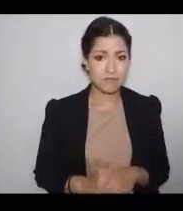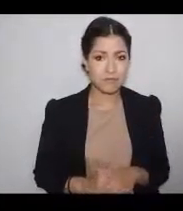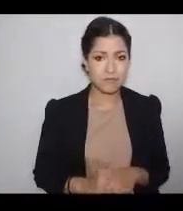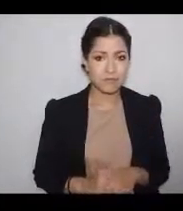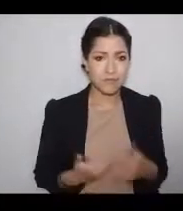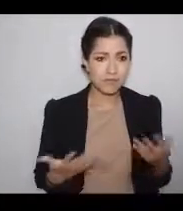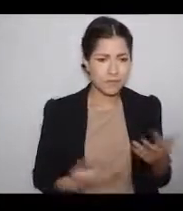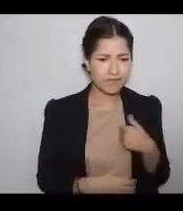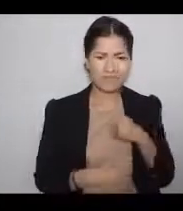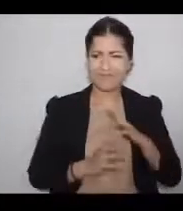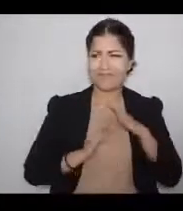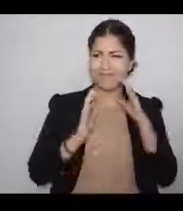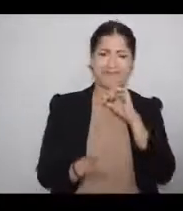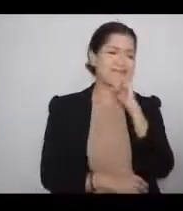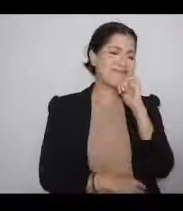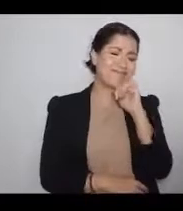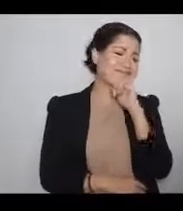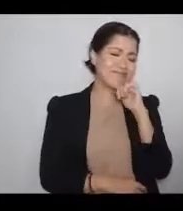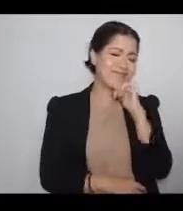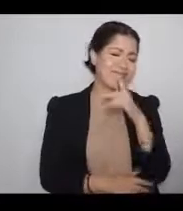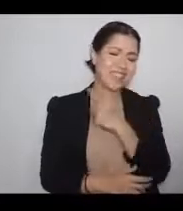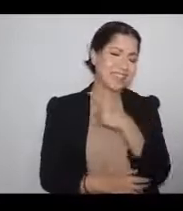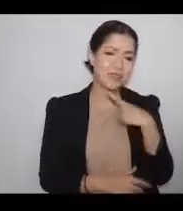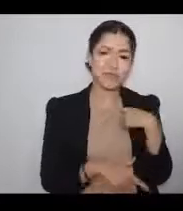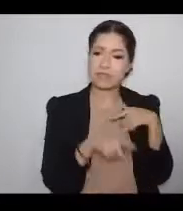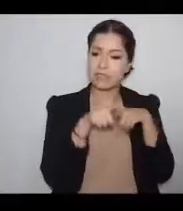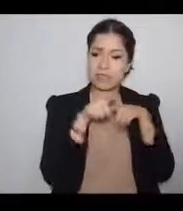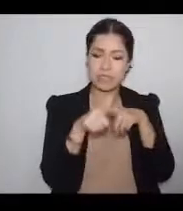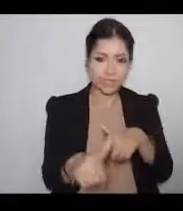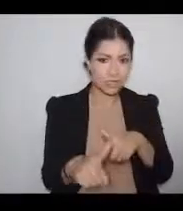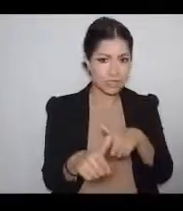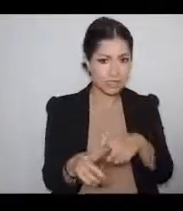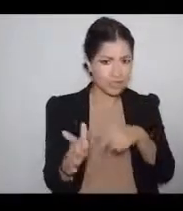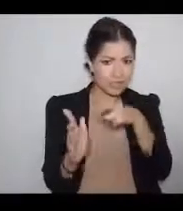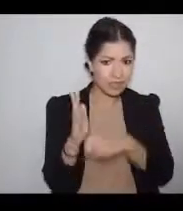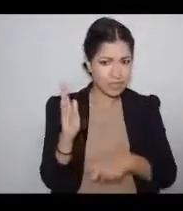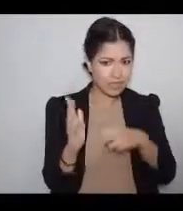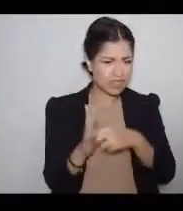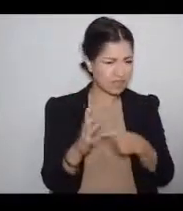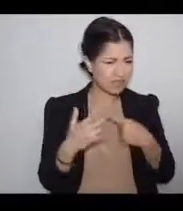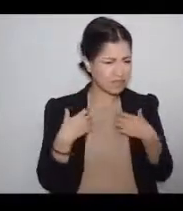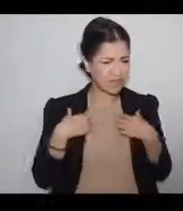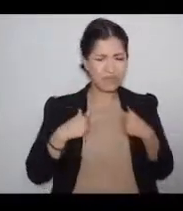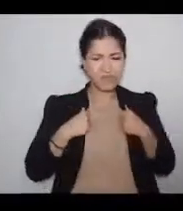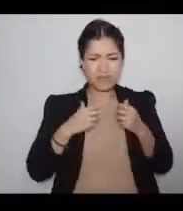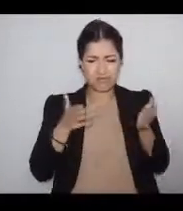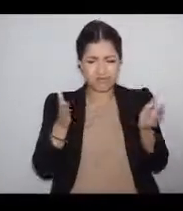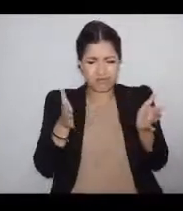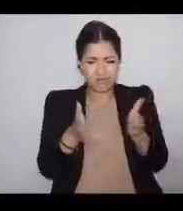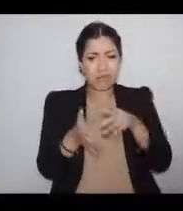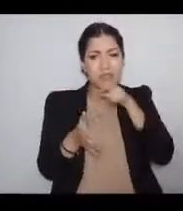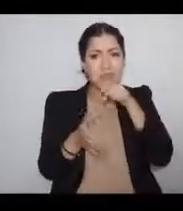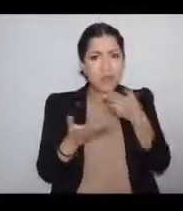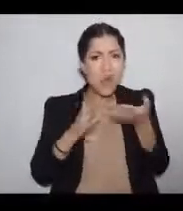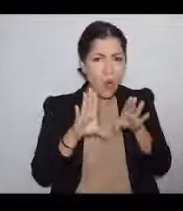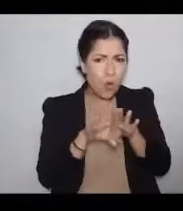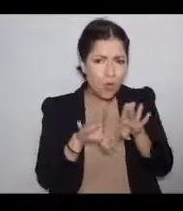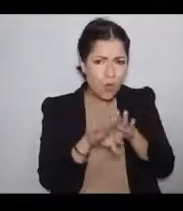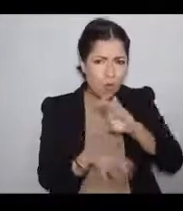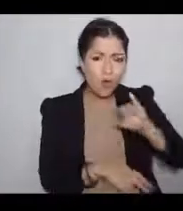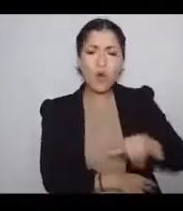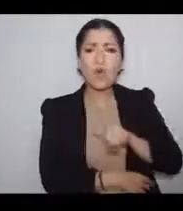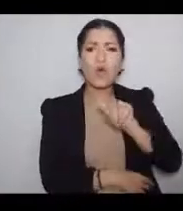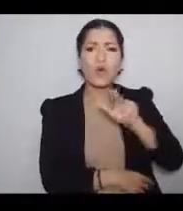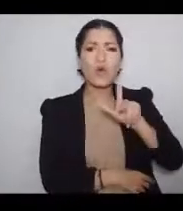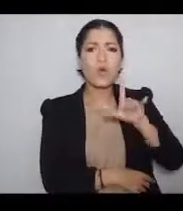Nada me sorprende. Hay que seguir con el ensayo. Oye, Julio, esta ropa me aprieta, ¿eh? Julio, debería estar aquí. No puede ser que se abra de este modo. ¿No